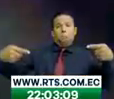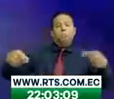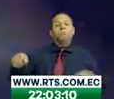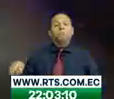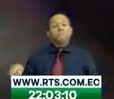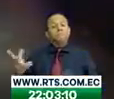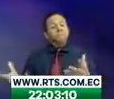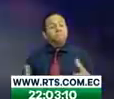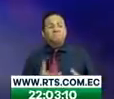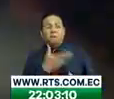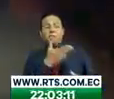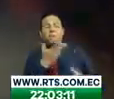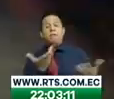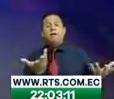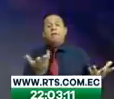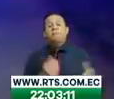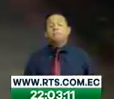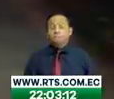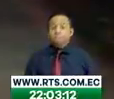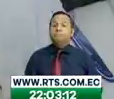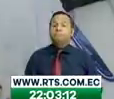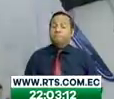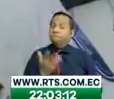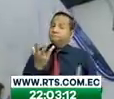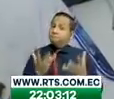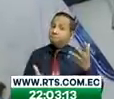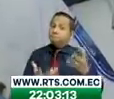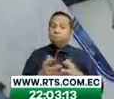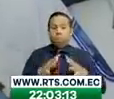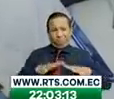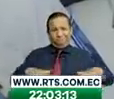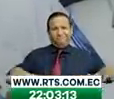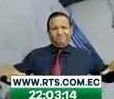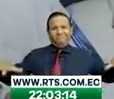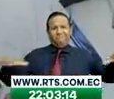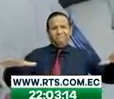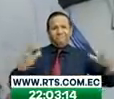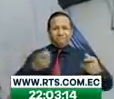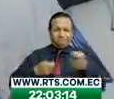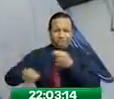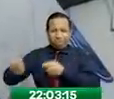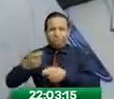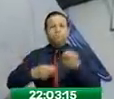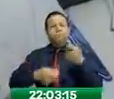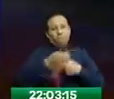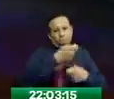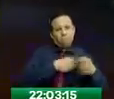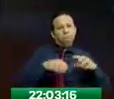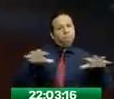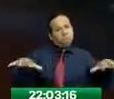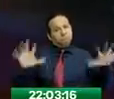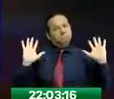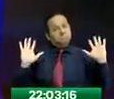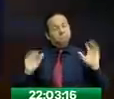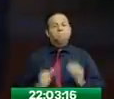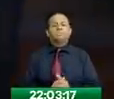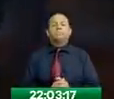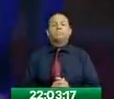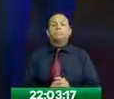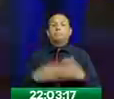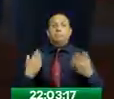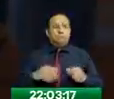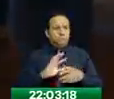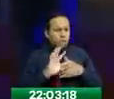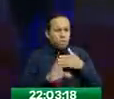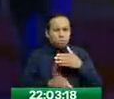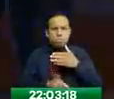el posible sería el tema de espacios de venta de drogas en el sector de Puente Lucía. Con este caso